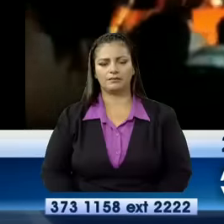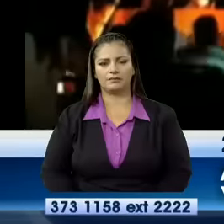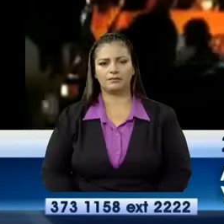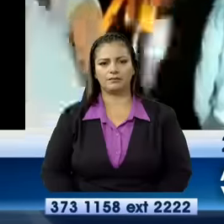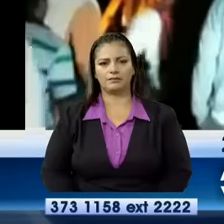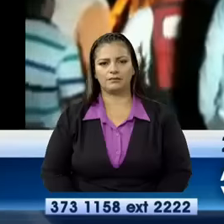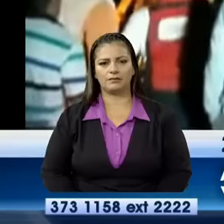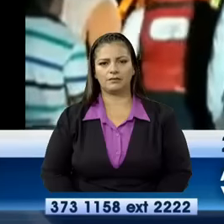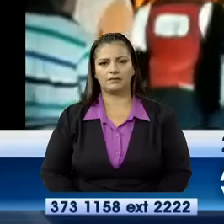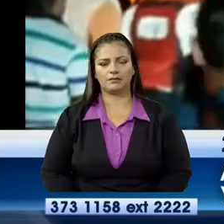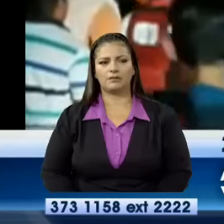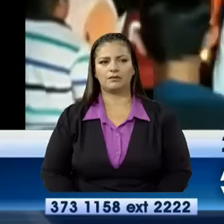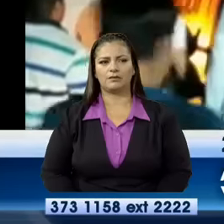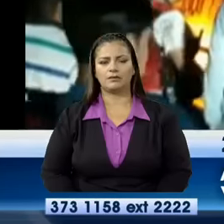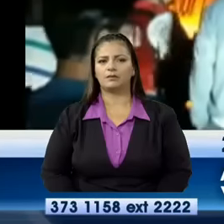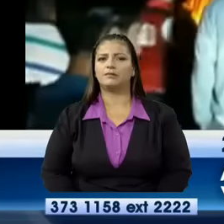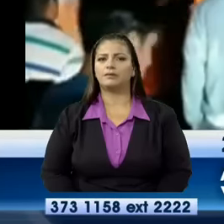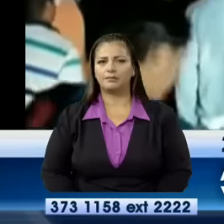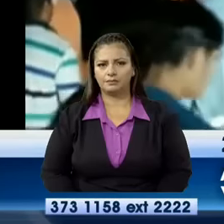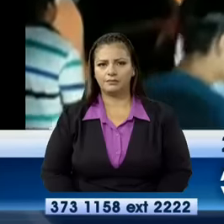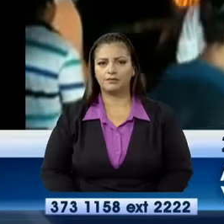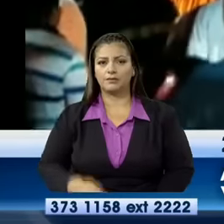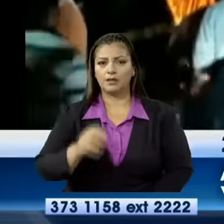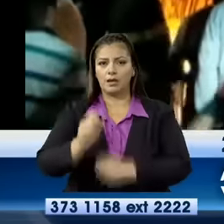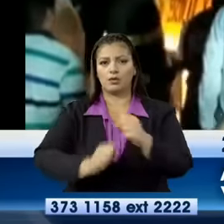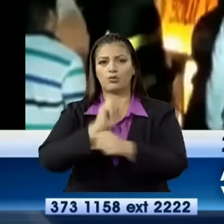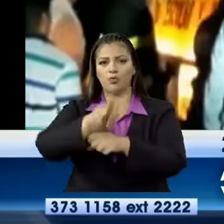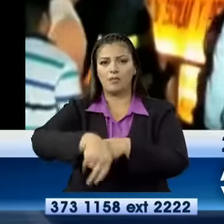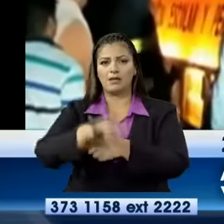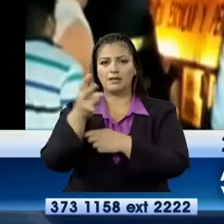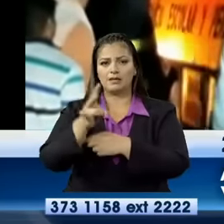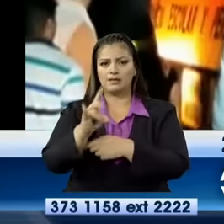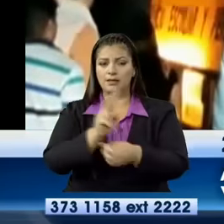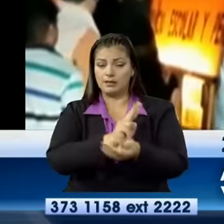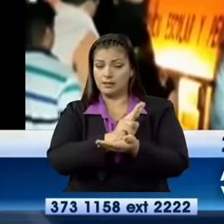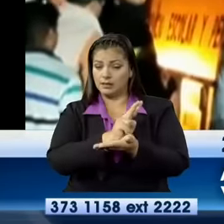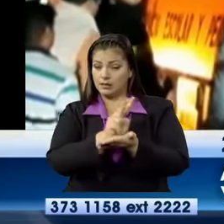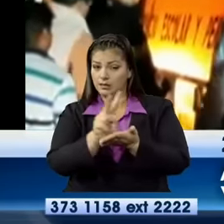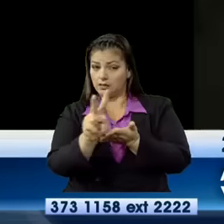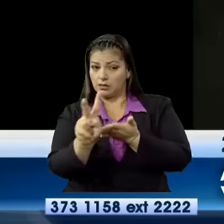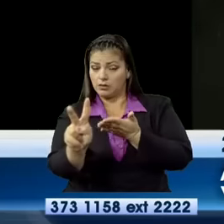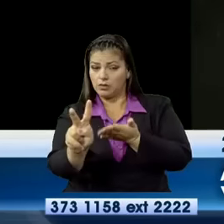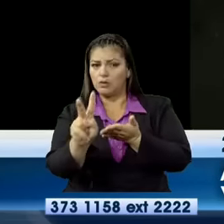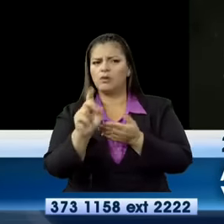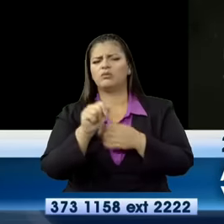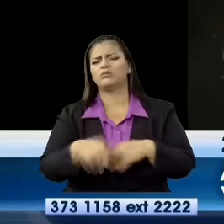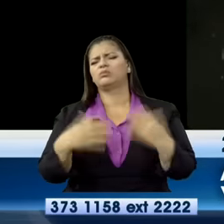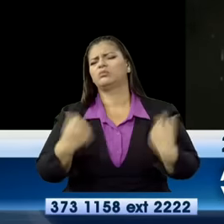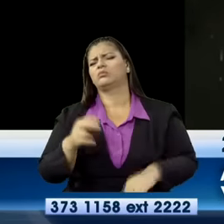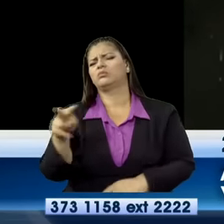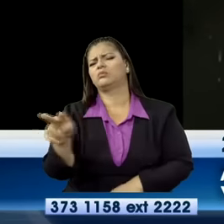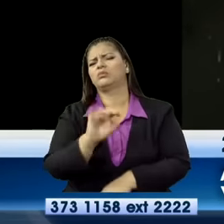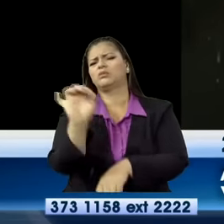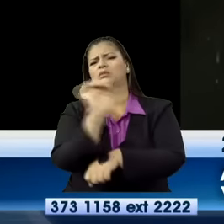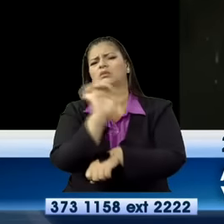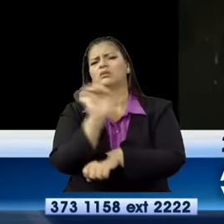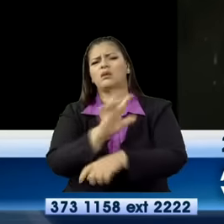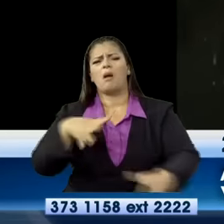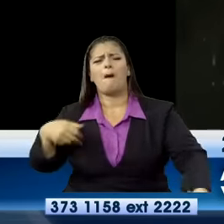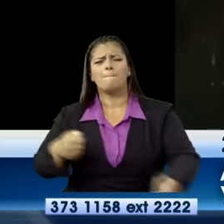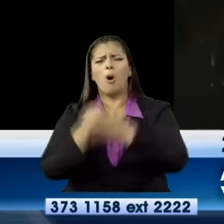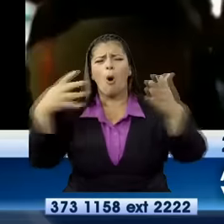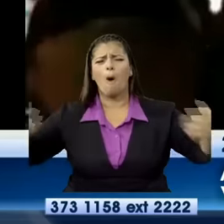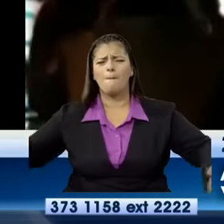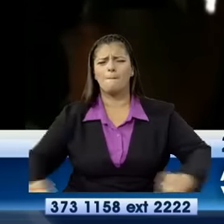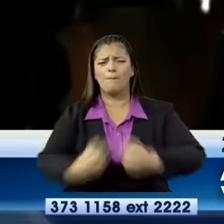demás en la segunda semana del 2017 este sería uno de los accidentes más lamentables de lo que ha transcurrido el